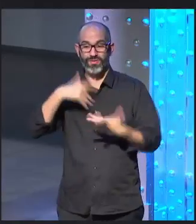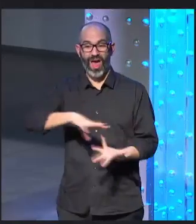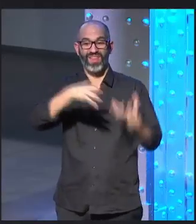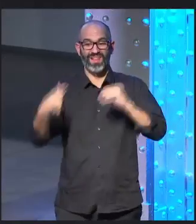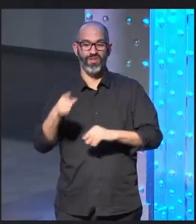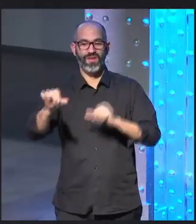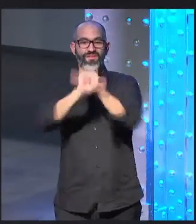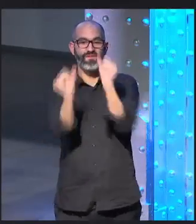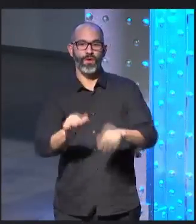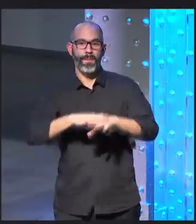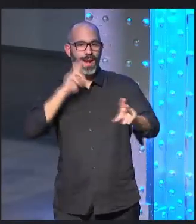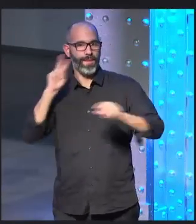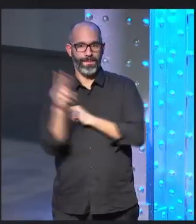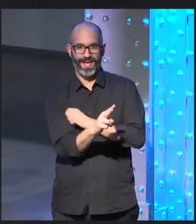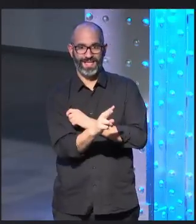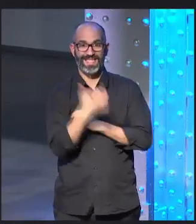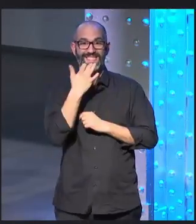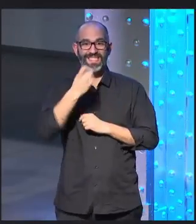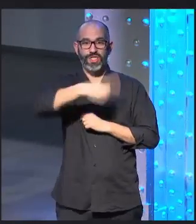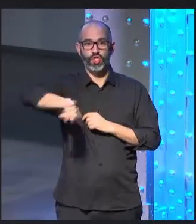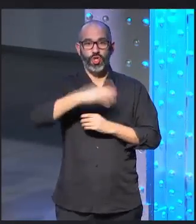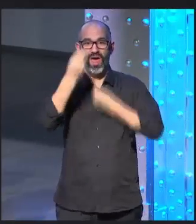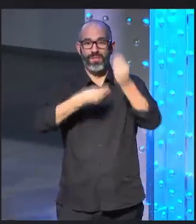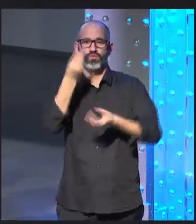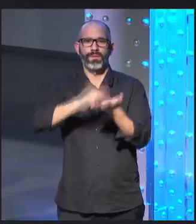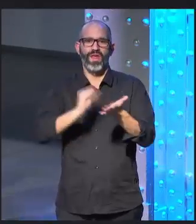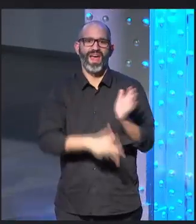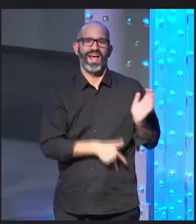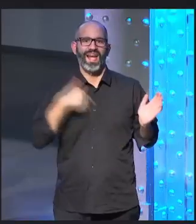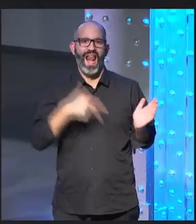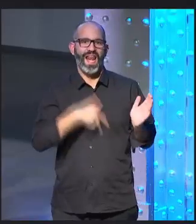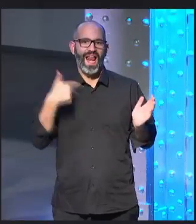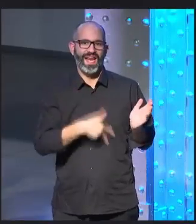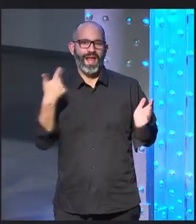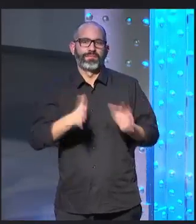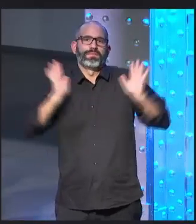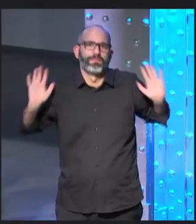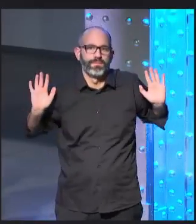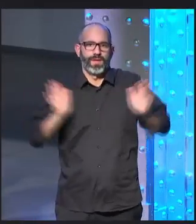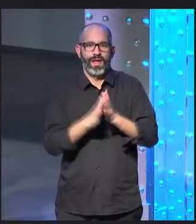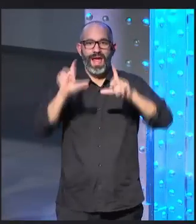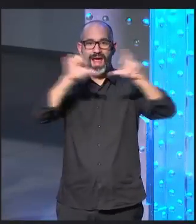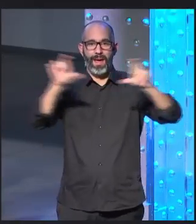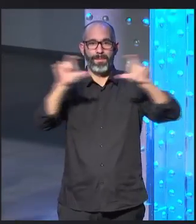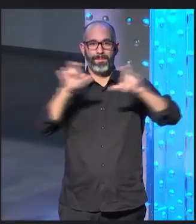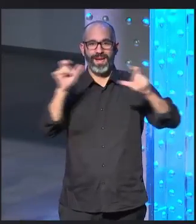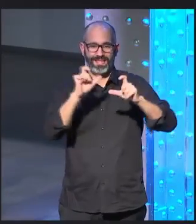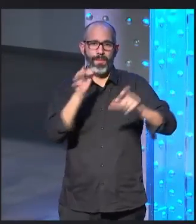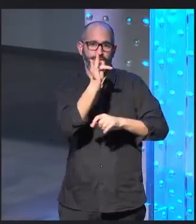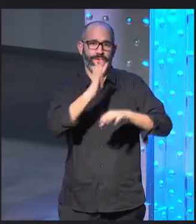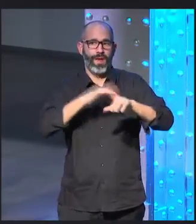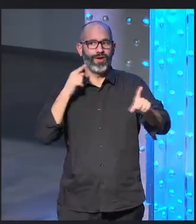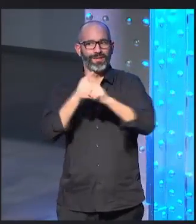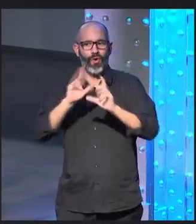es la forma de ver. Es decir, que hay ahí, cuando hacemos siempre generalizaciones, hay empresas que les viene muy bien que entren millennials y